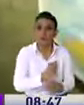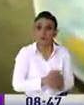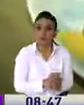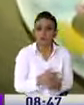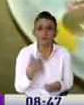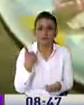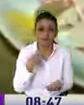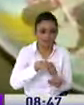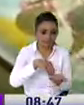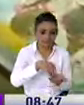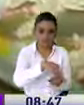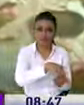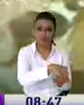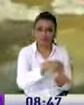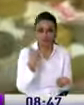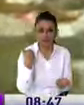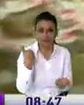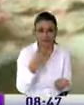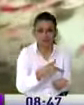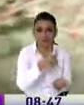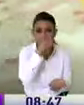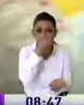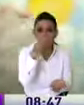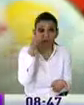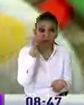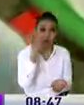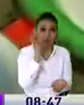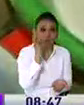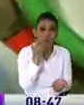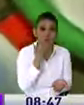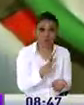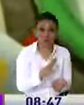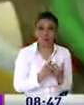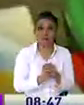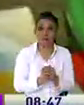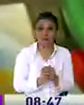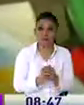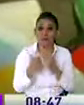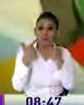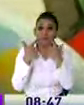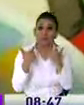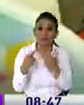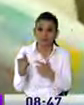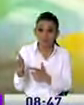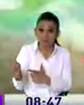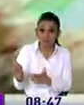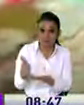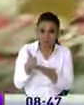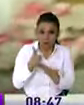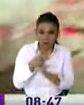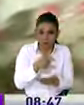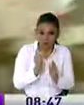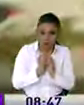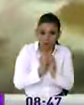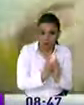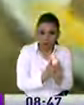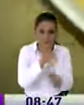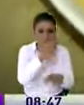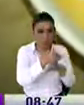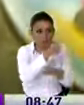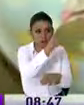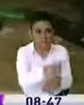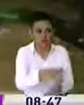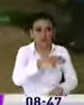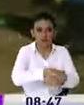sustancias sujetas a fiscalización. Con la colaboración del señor fiscal, quien indicó que se realice la aprehensión del